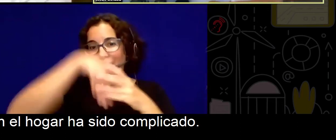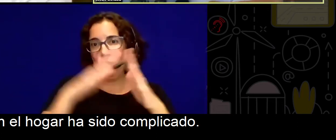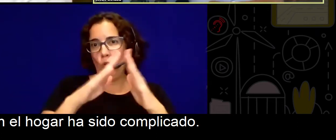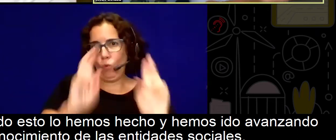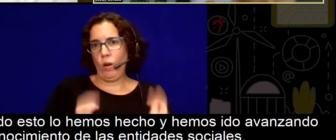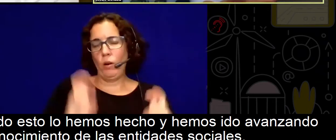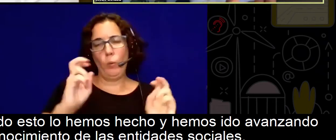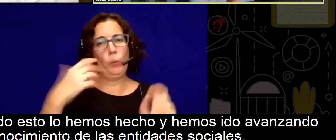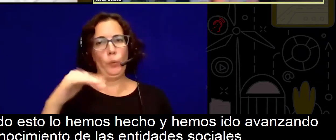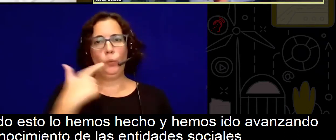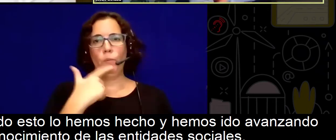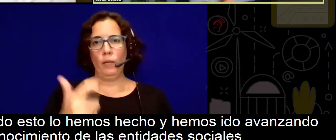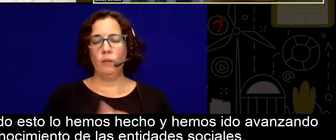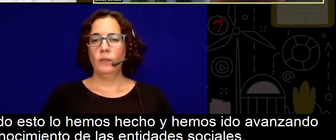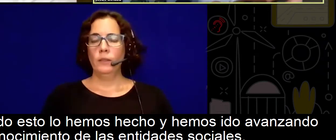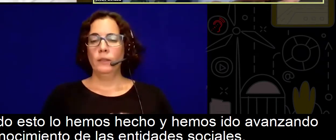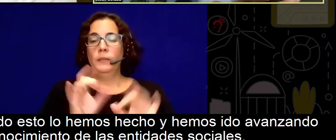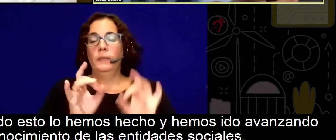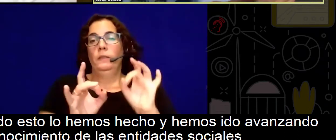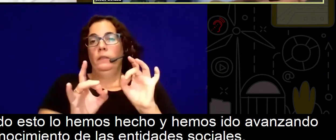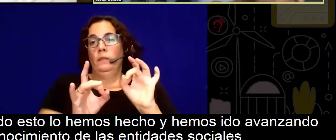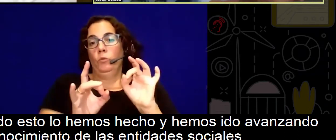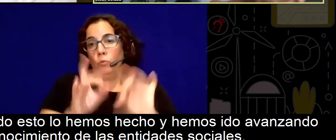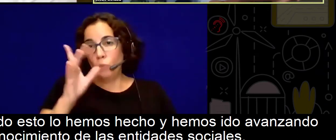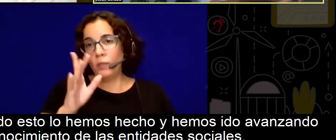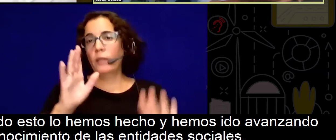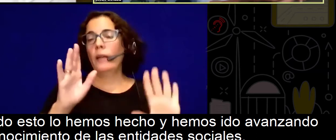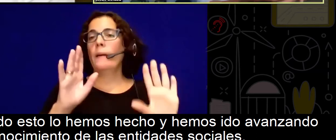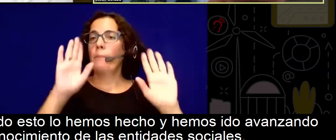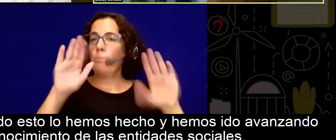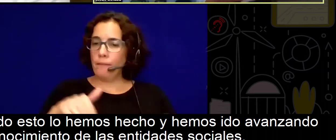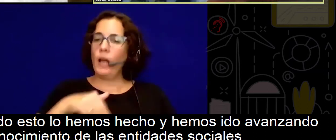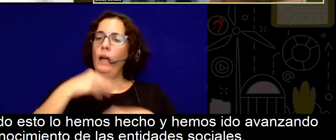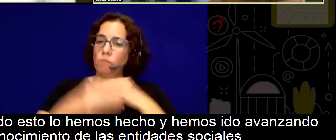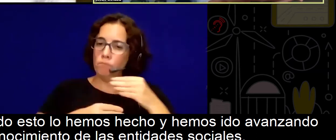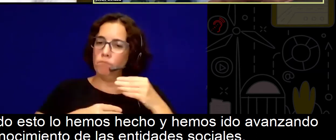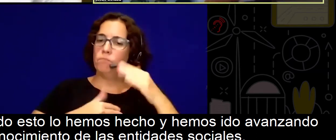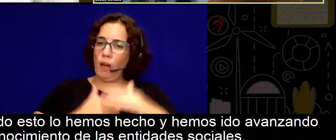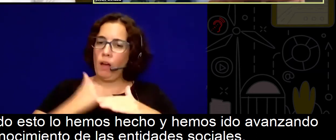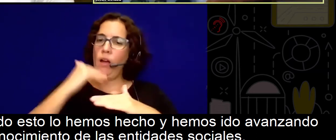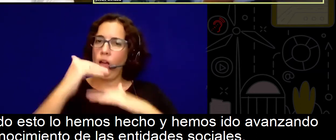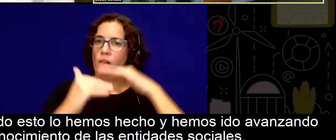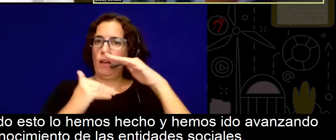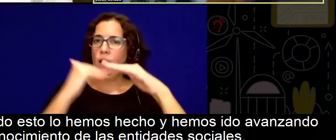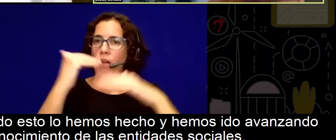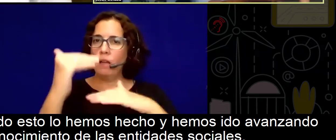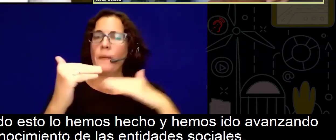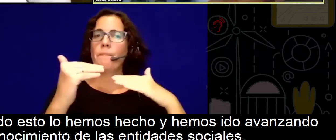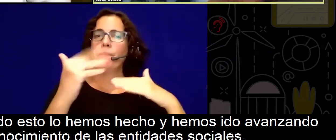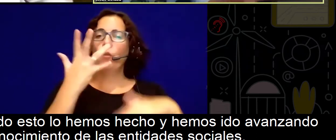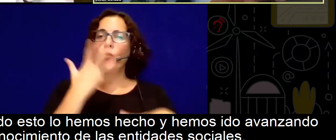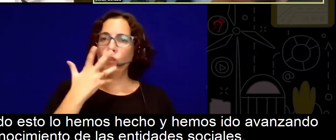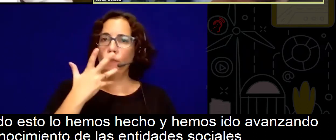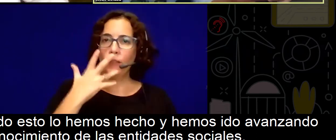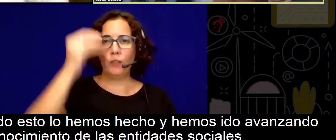¿no? Afortunadamente todo esto lo hemos hecho y hemos ido avanzando, y lo decía antes, con el conocimiento y con el know-how de